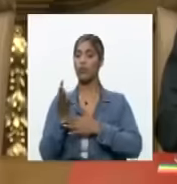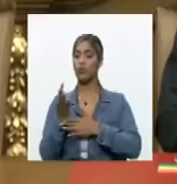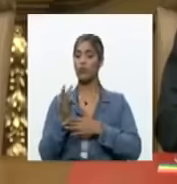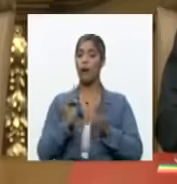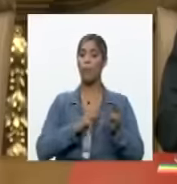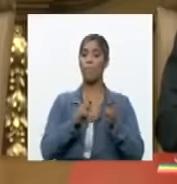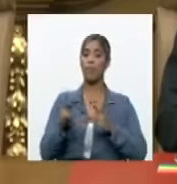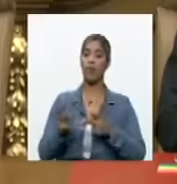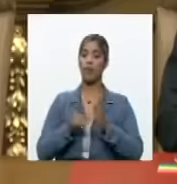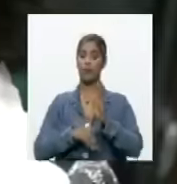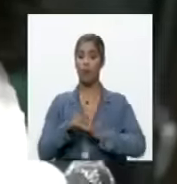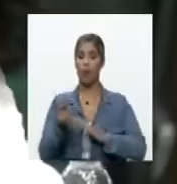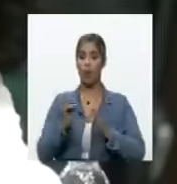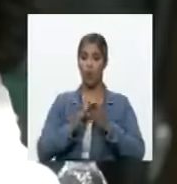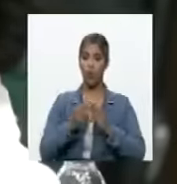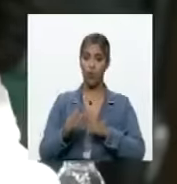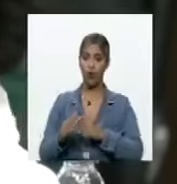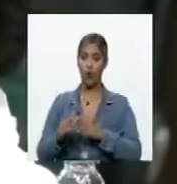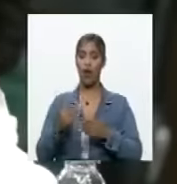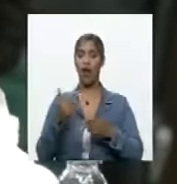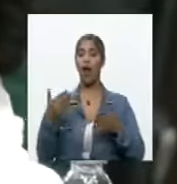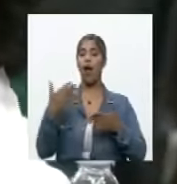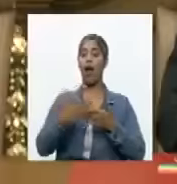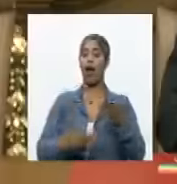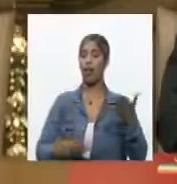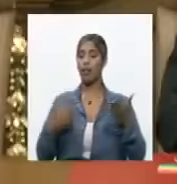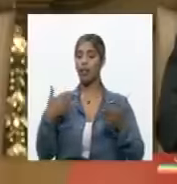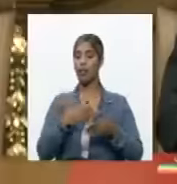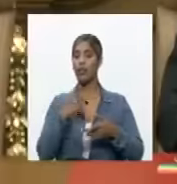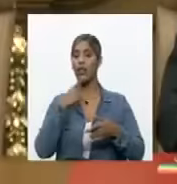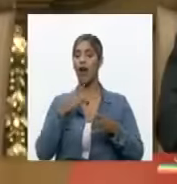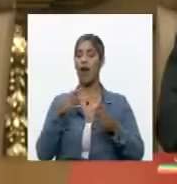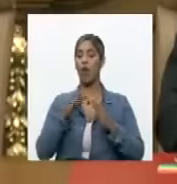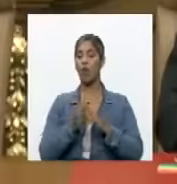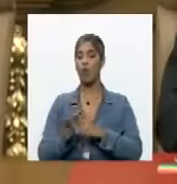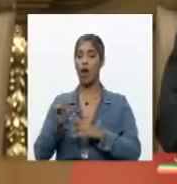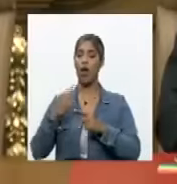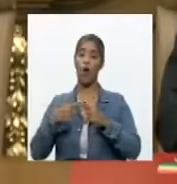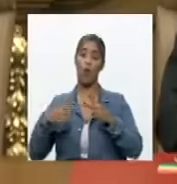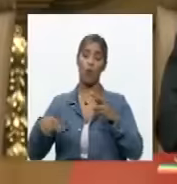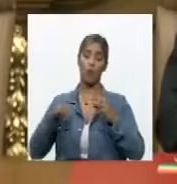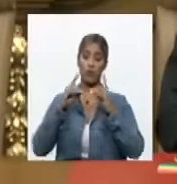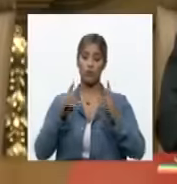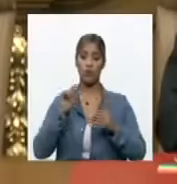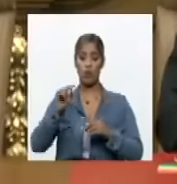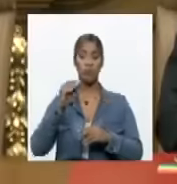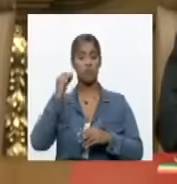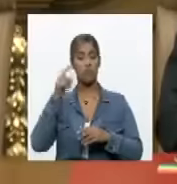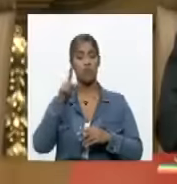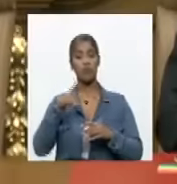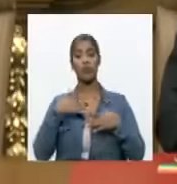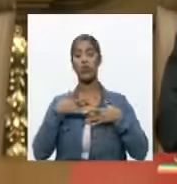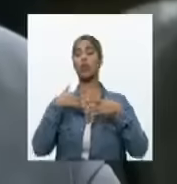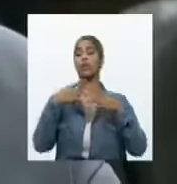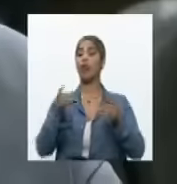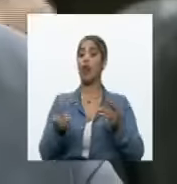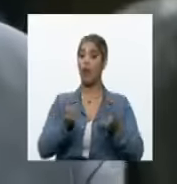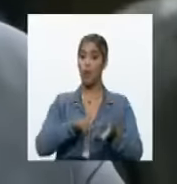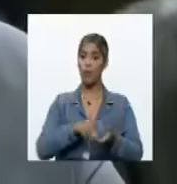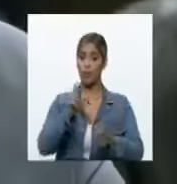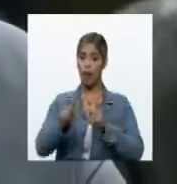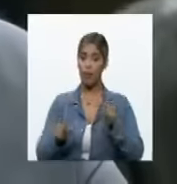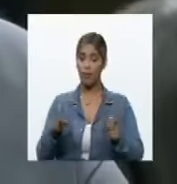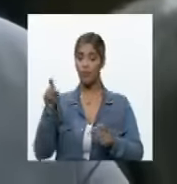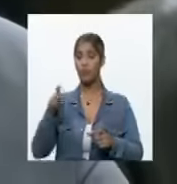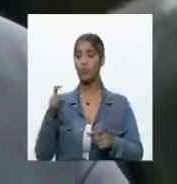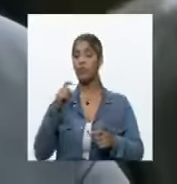Desarrollo Comunal, las cartas comunales y demás decisiones y asuntos que considere de interés general para los habitantes